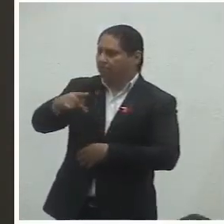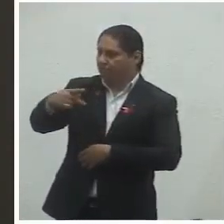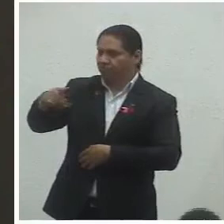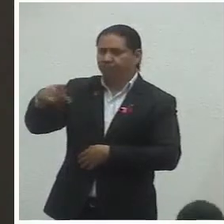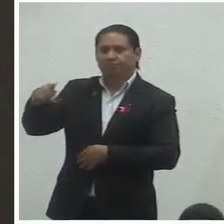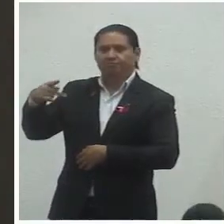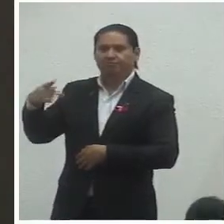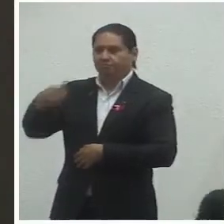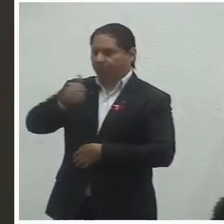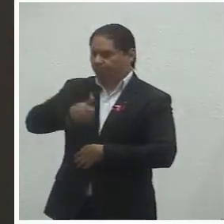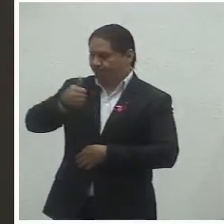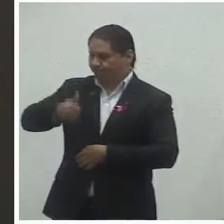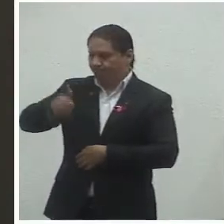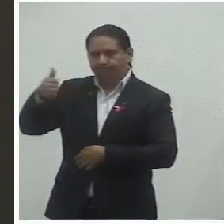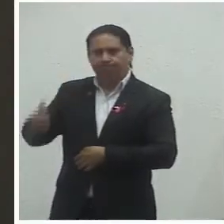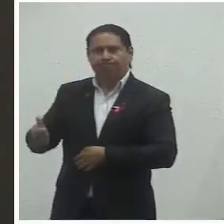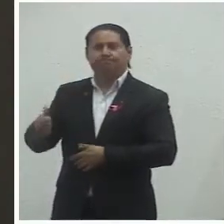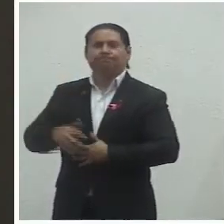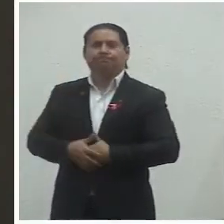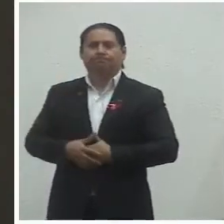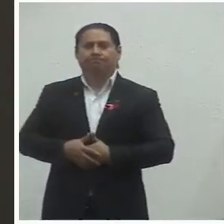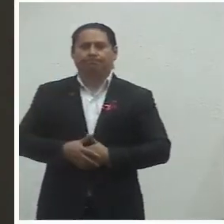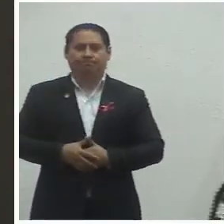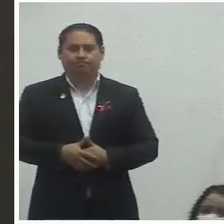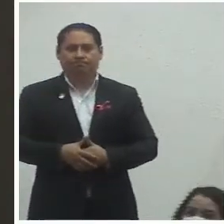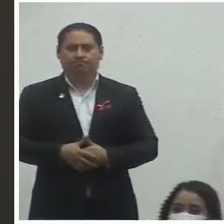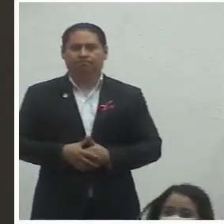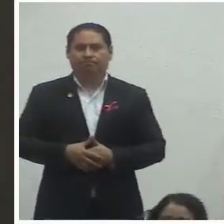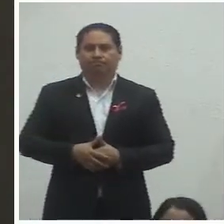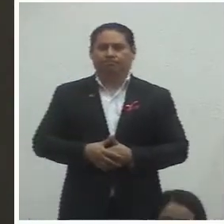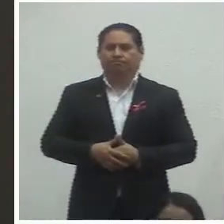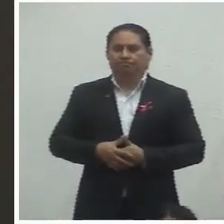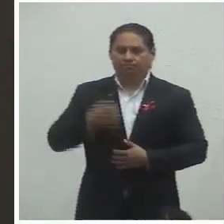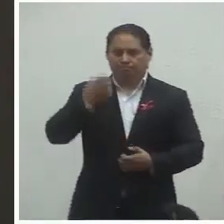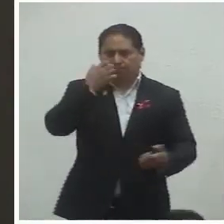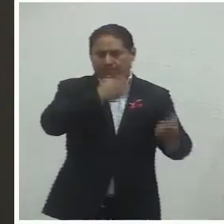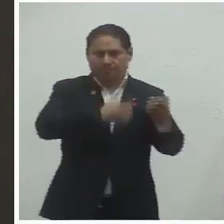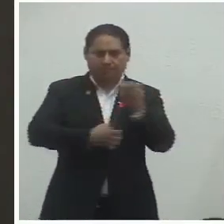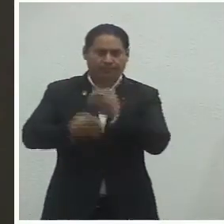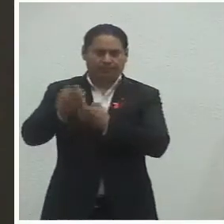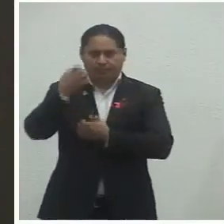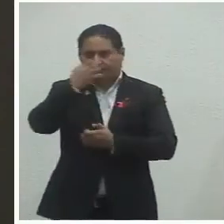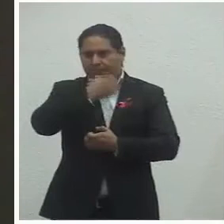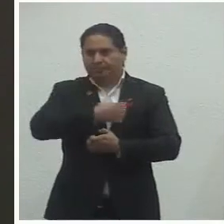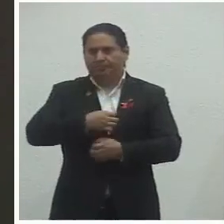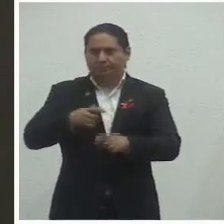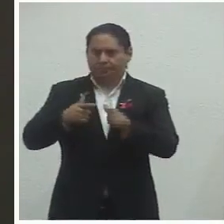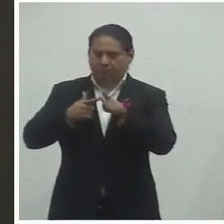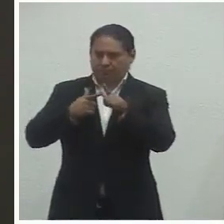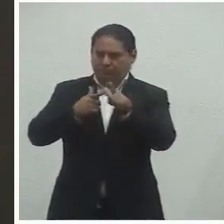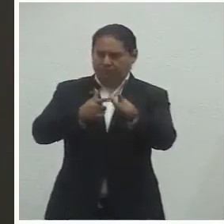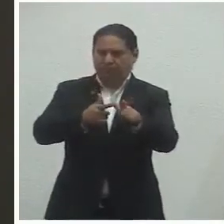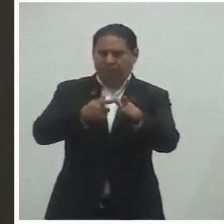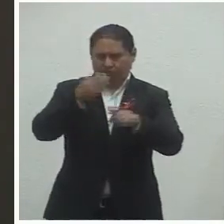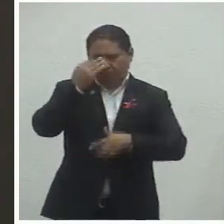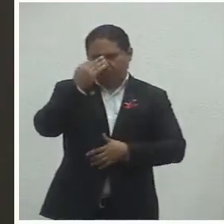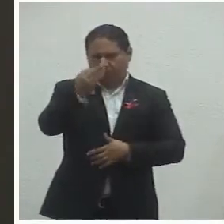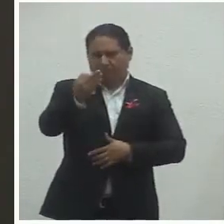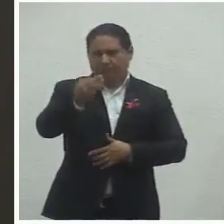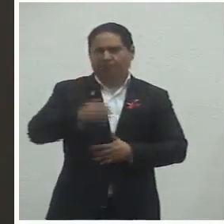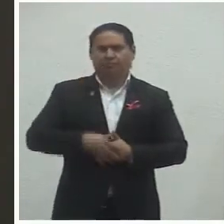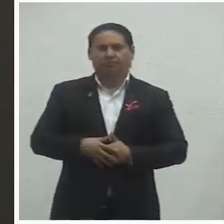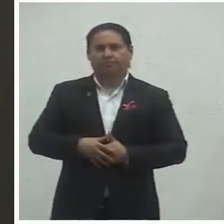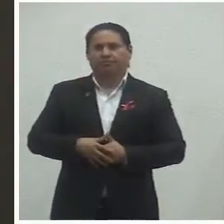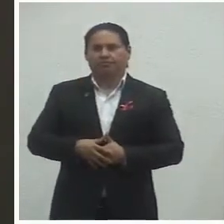de cada primer mandatario. Será una evaluación y con el transcurso del tiempo va a